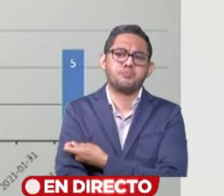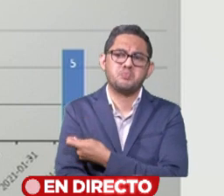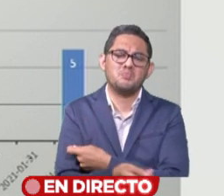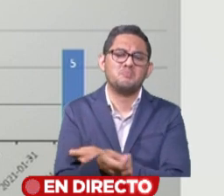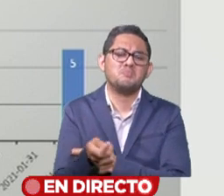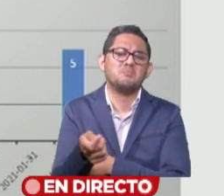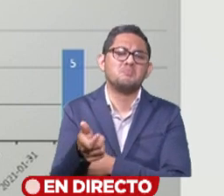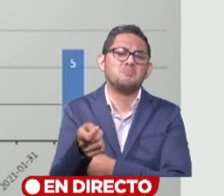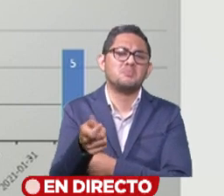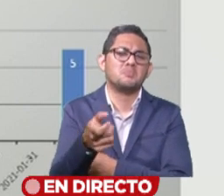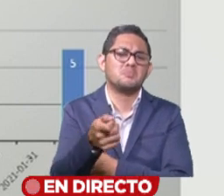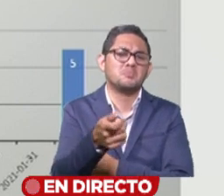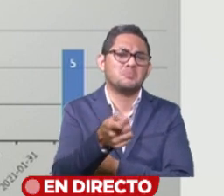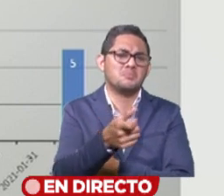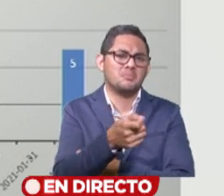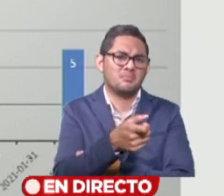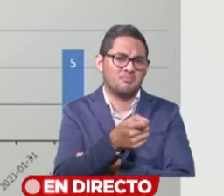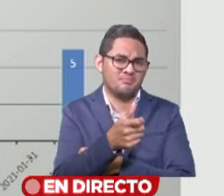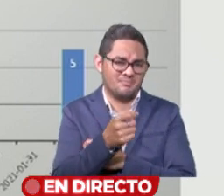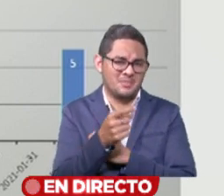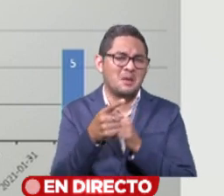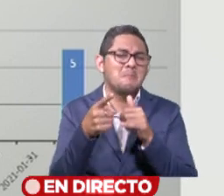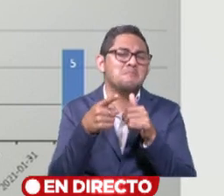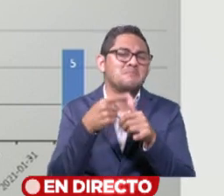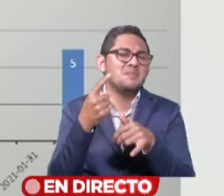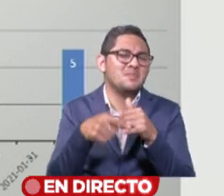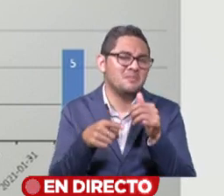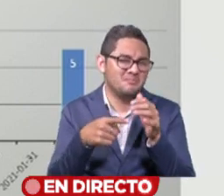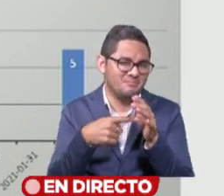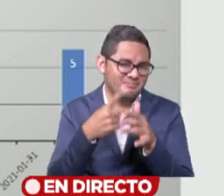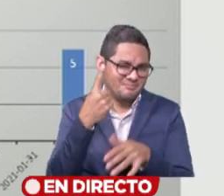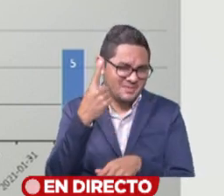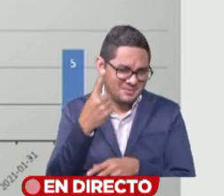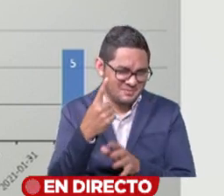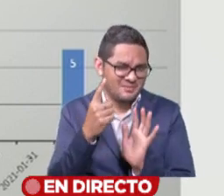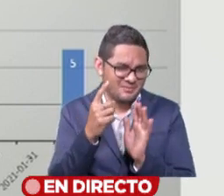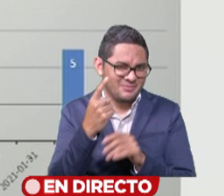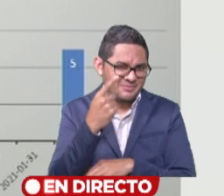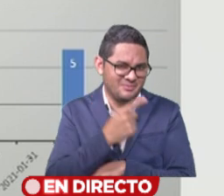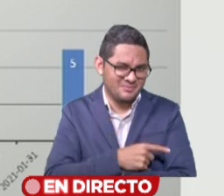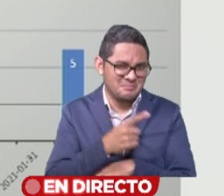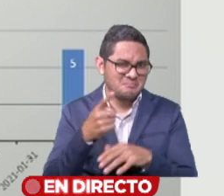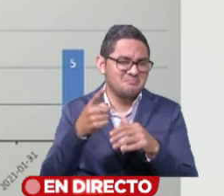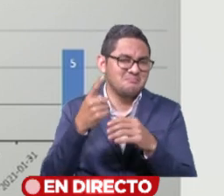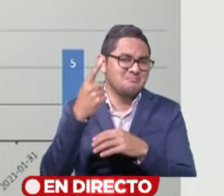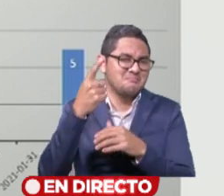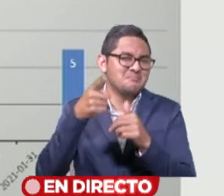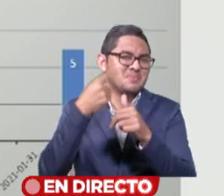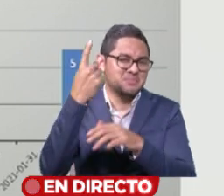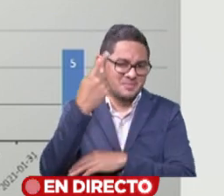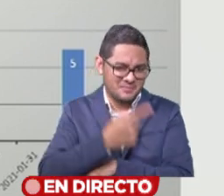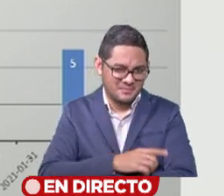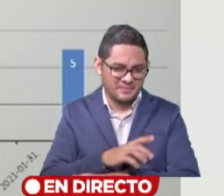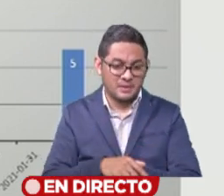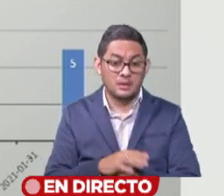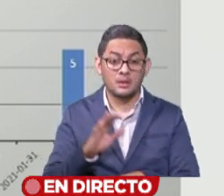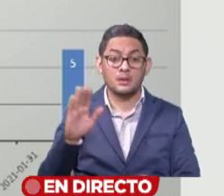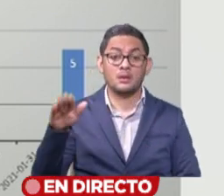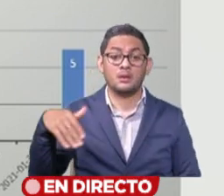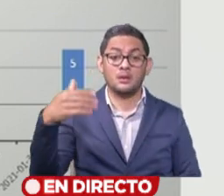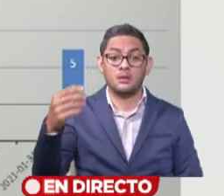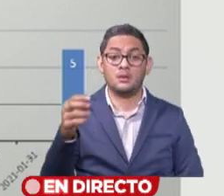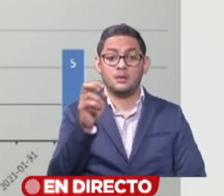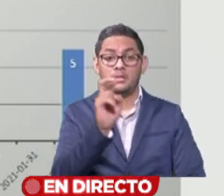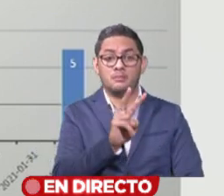pequeño y representativo de personas, porque era el día que se iniciaba la estrategia de vacunación, y vemos que para el día